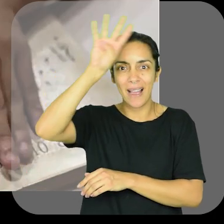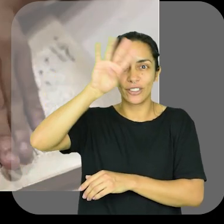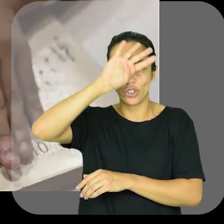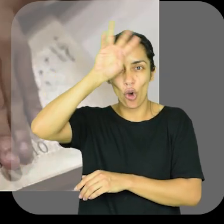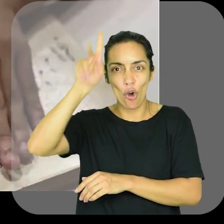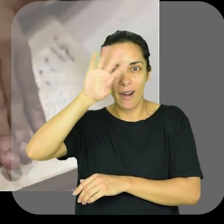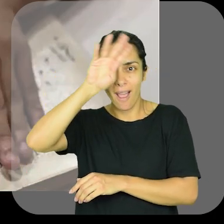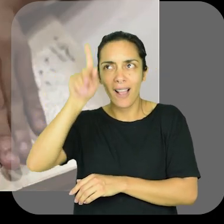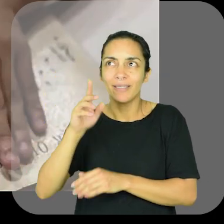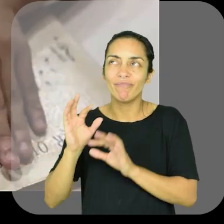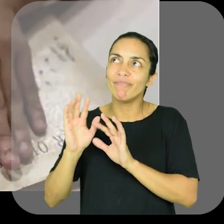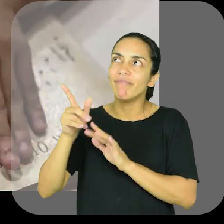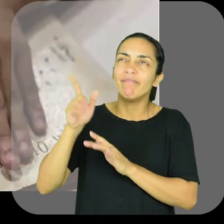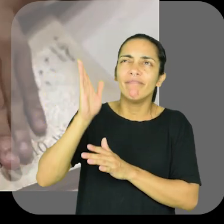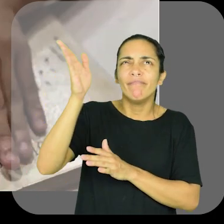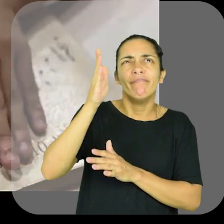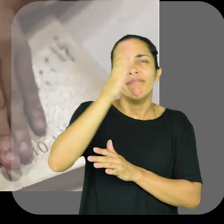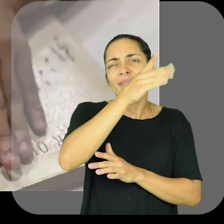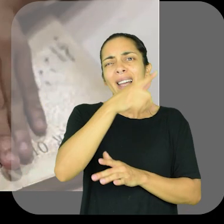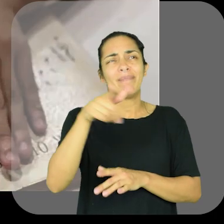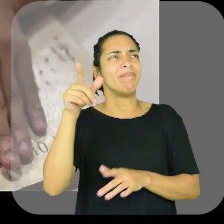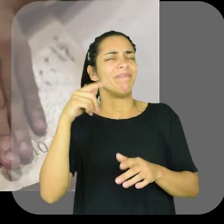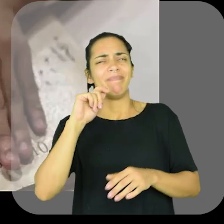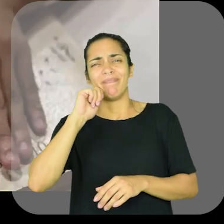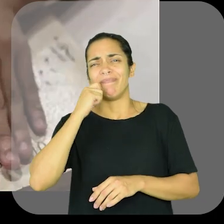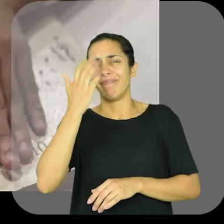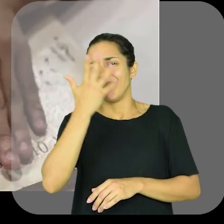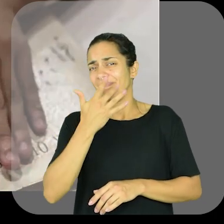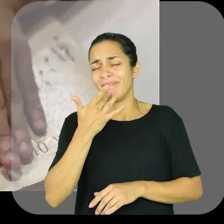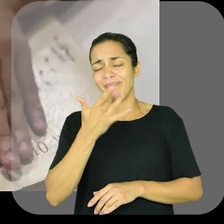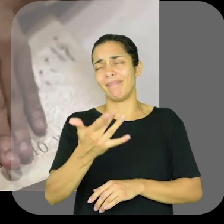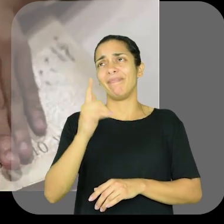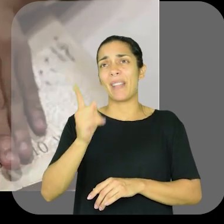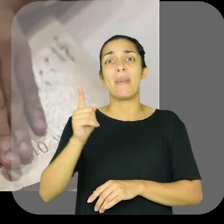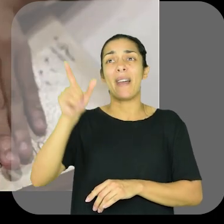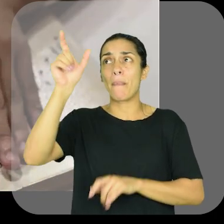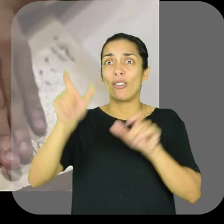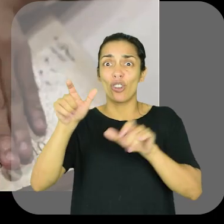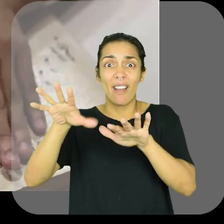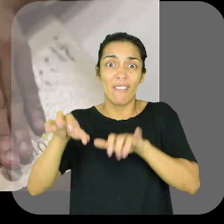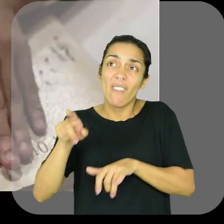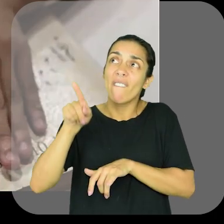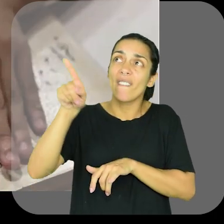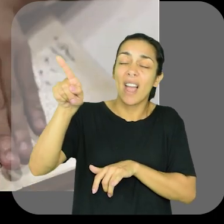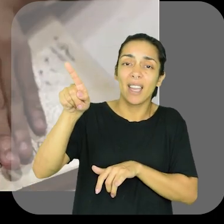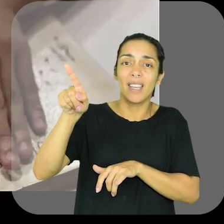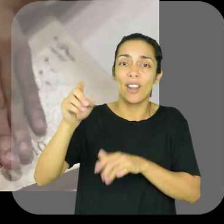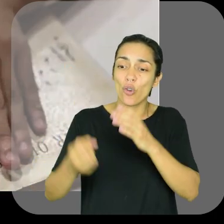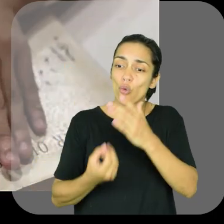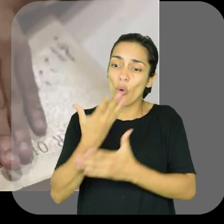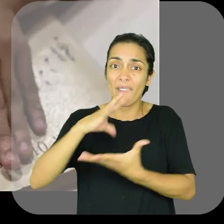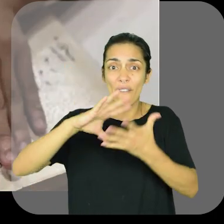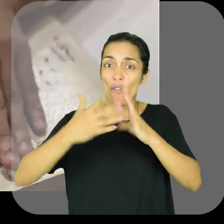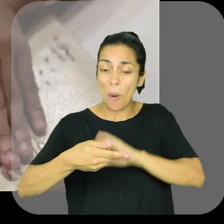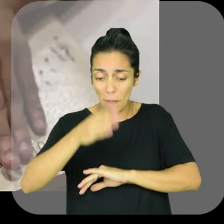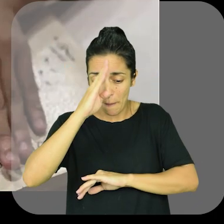muy gratificante y pues para ellos ha sido la oportunidad de reconocer esos otros caminos para garantizar una